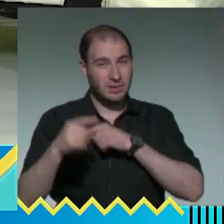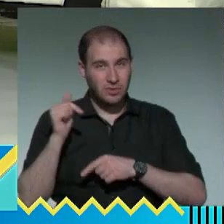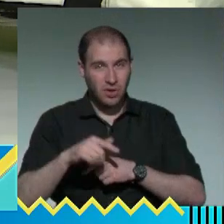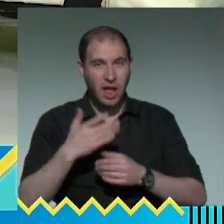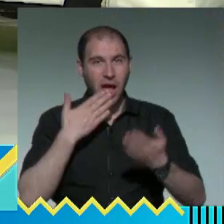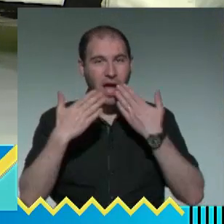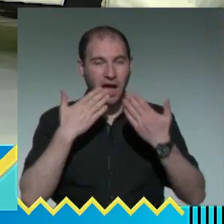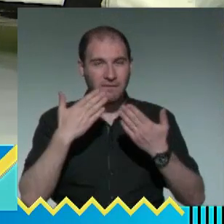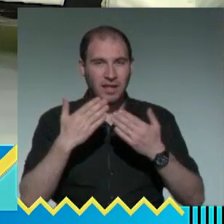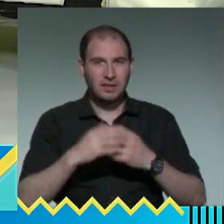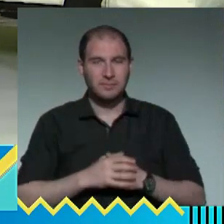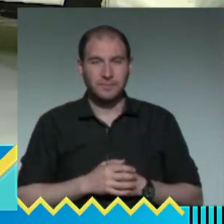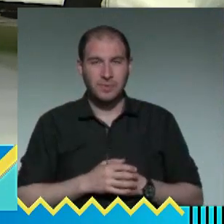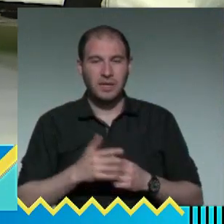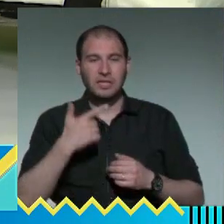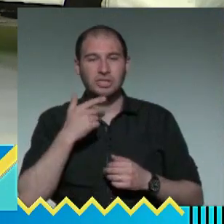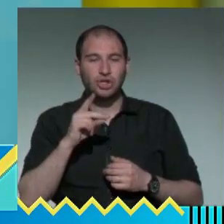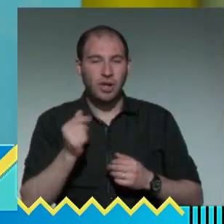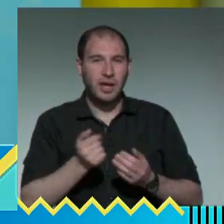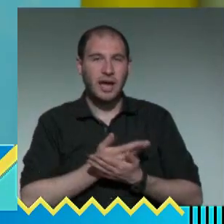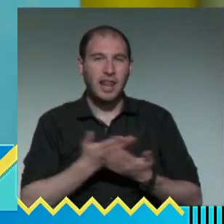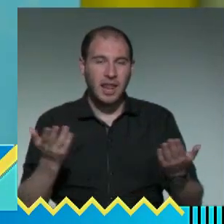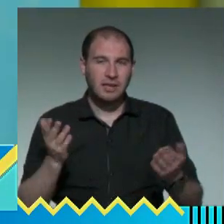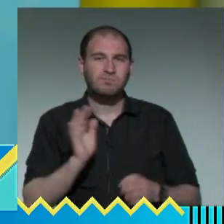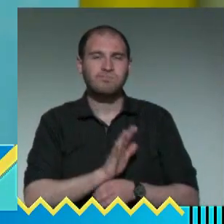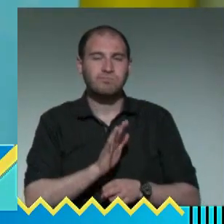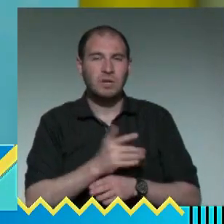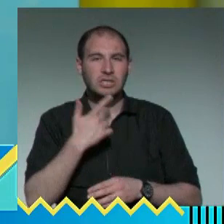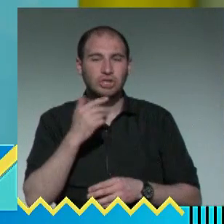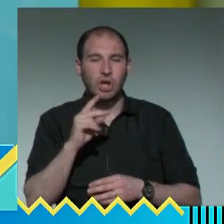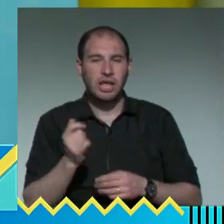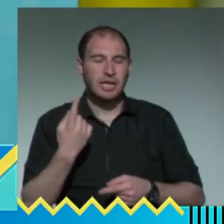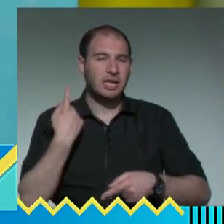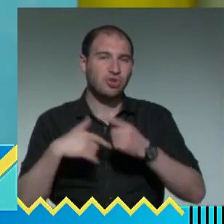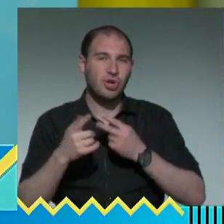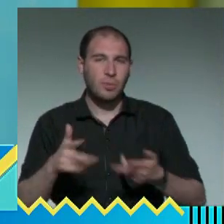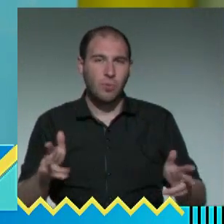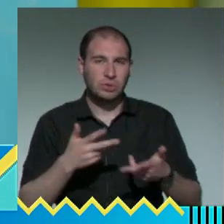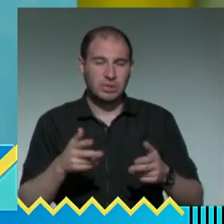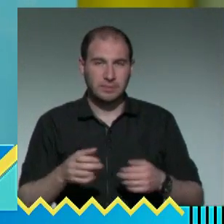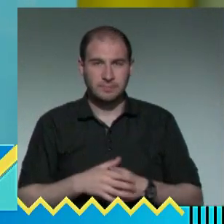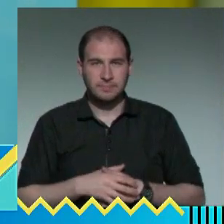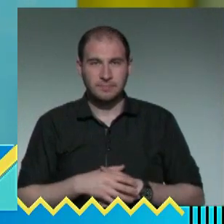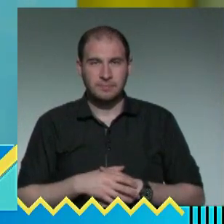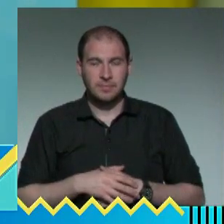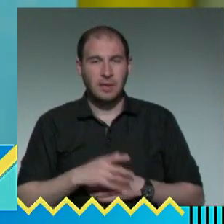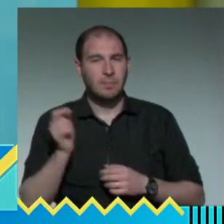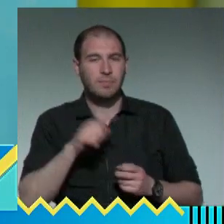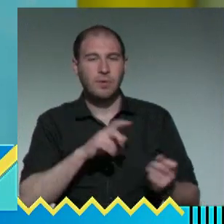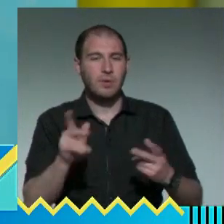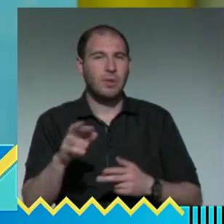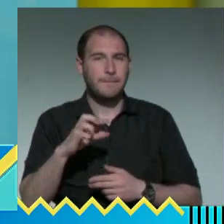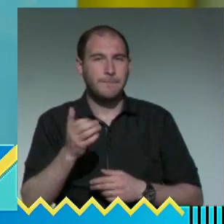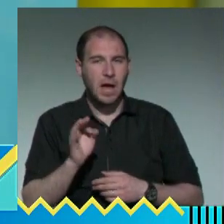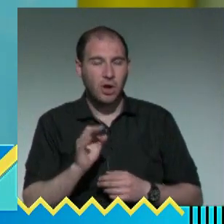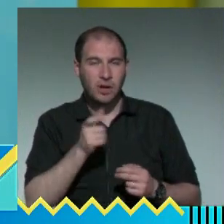empecemos a hablar un poquito de lo que es Soda en general, ¿no? ¿De qué significó Soda en la historia de la música, podríamos decirlo? ¿Te animás, Pau,